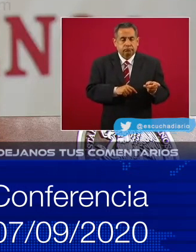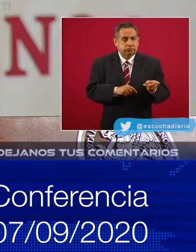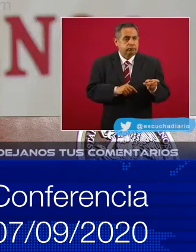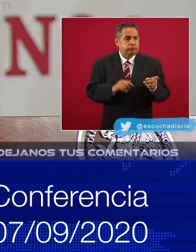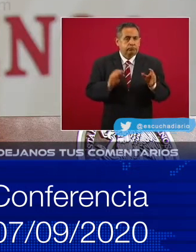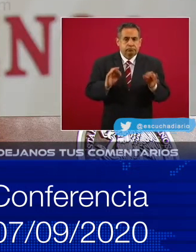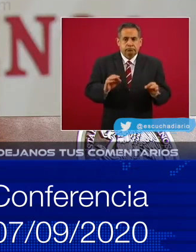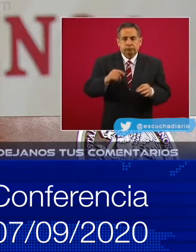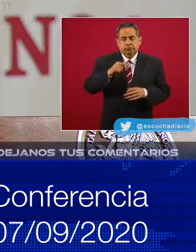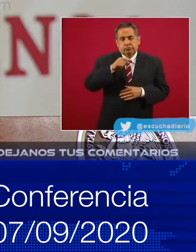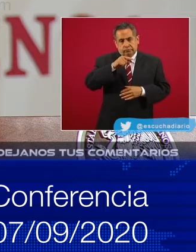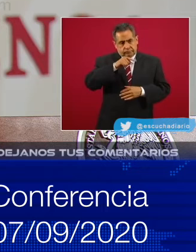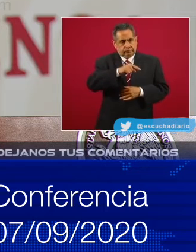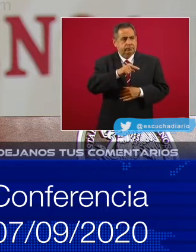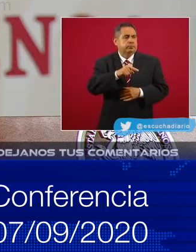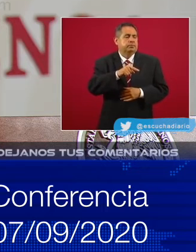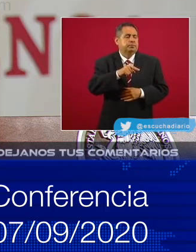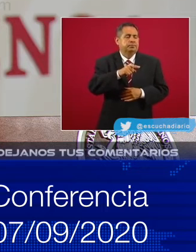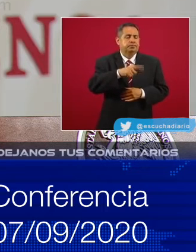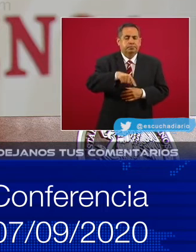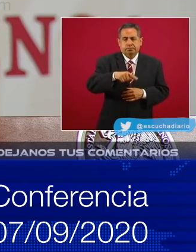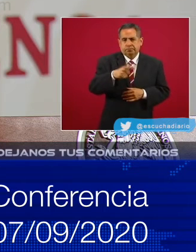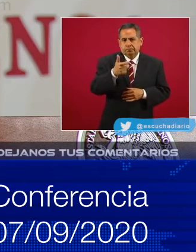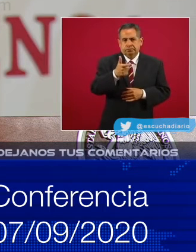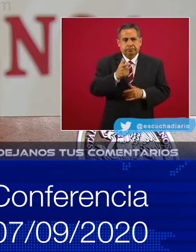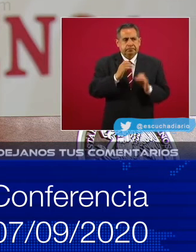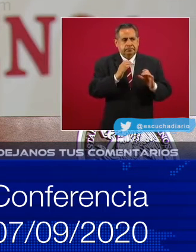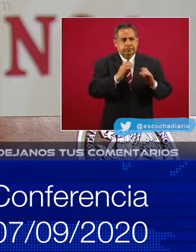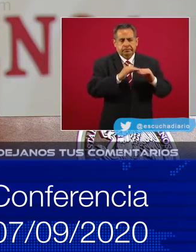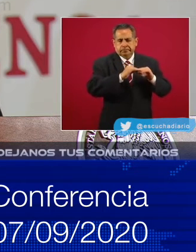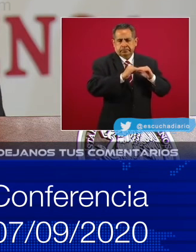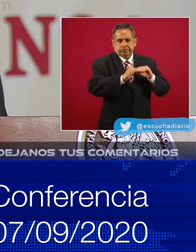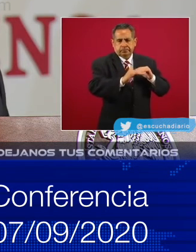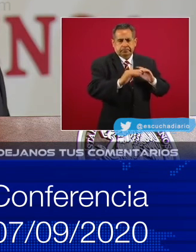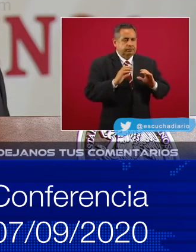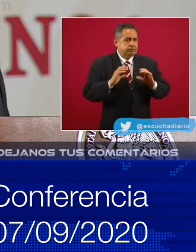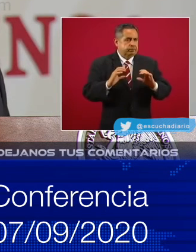estables estos precios. Además,